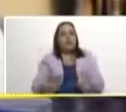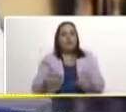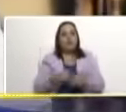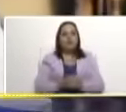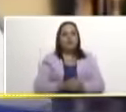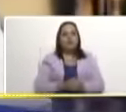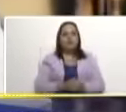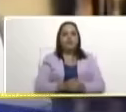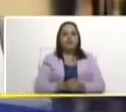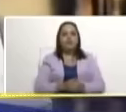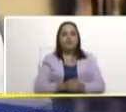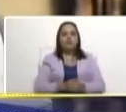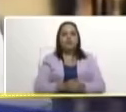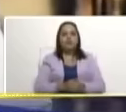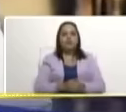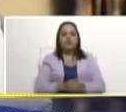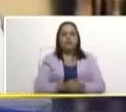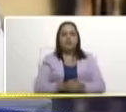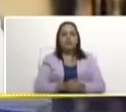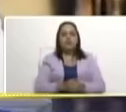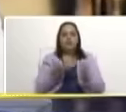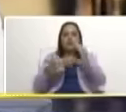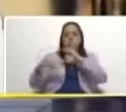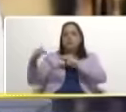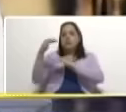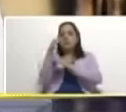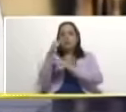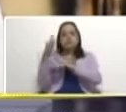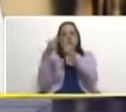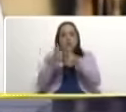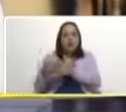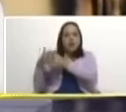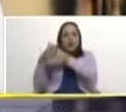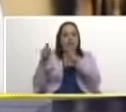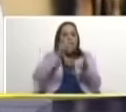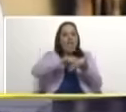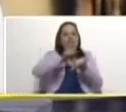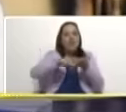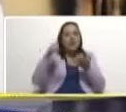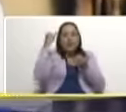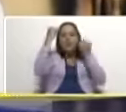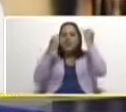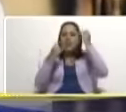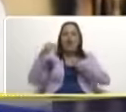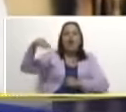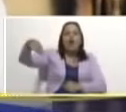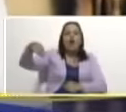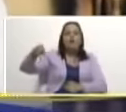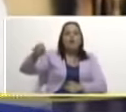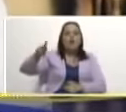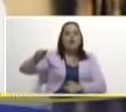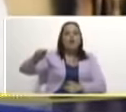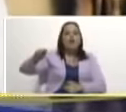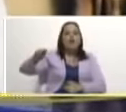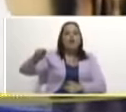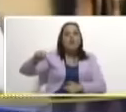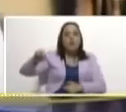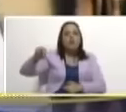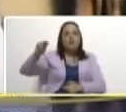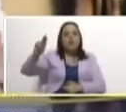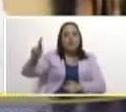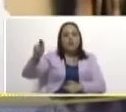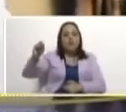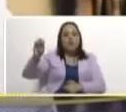El supremacismo estadounidense, dictado en la doctrina Monroe, dice que ellos son